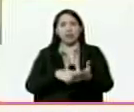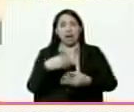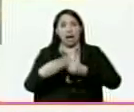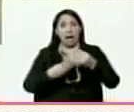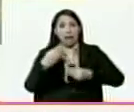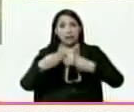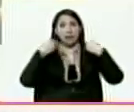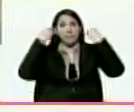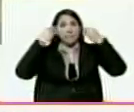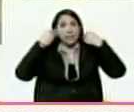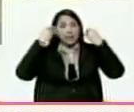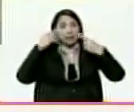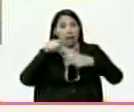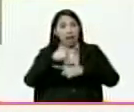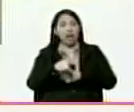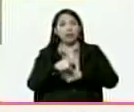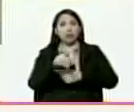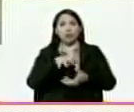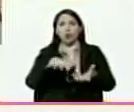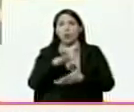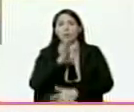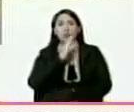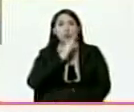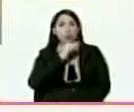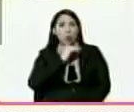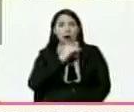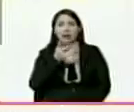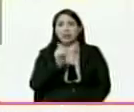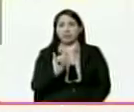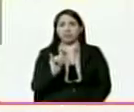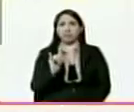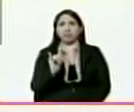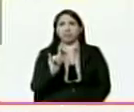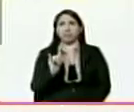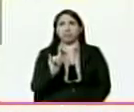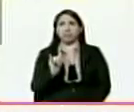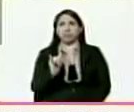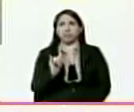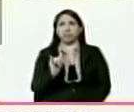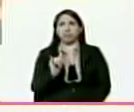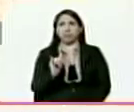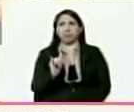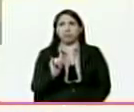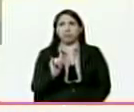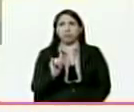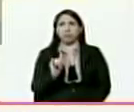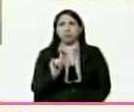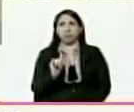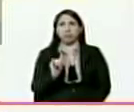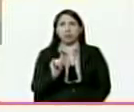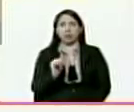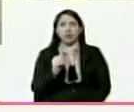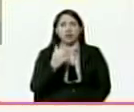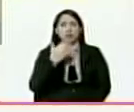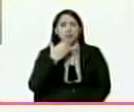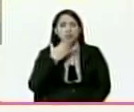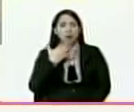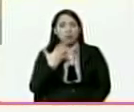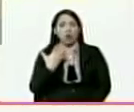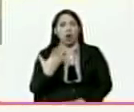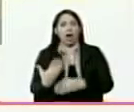situaciones que no existen, el hacer creer situaciones en